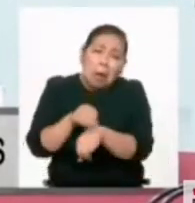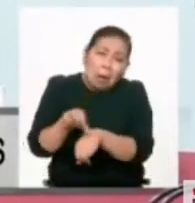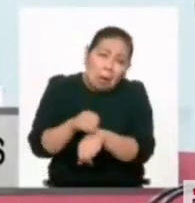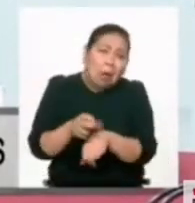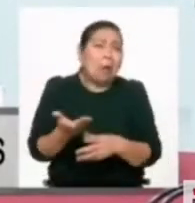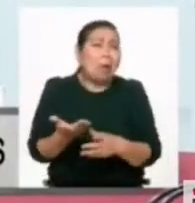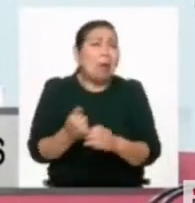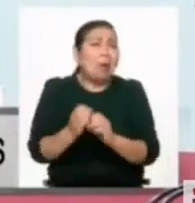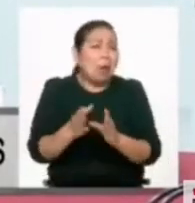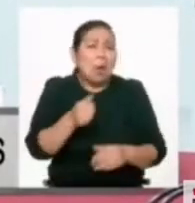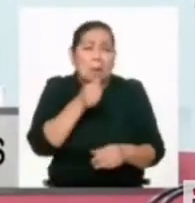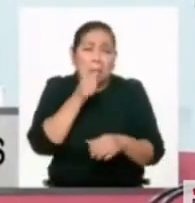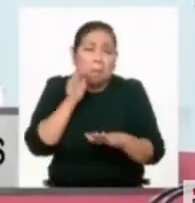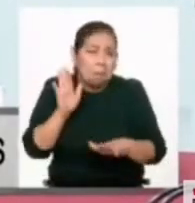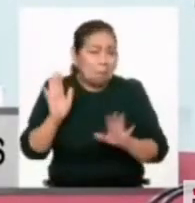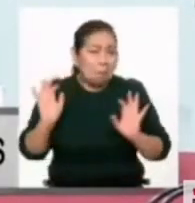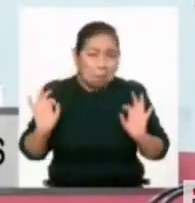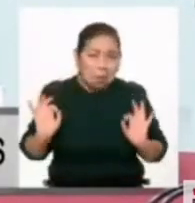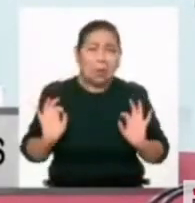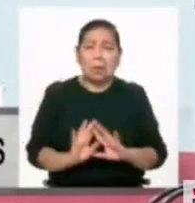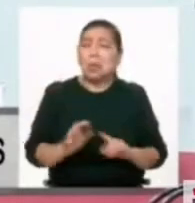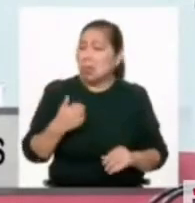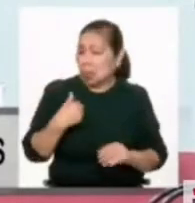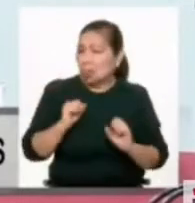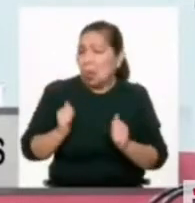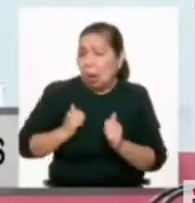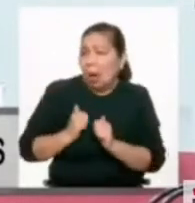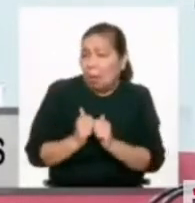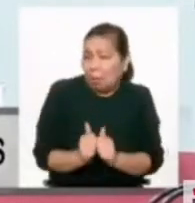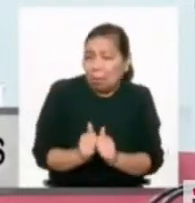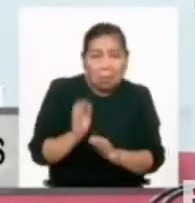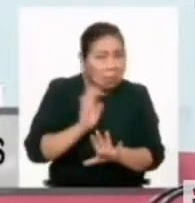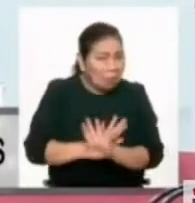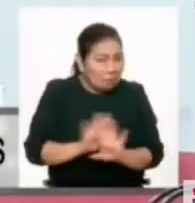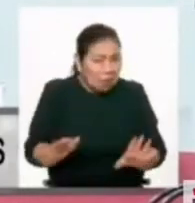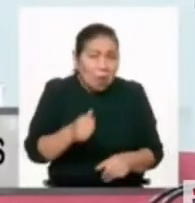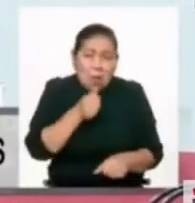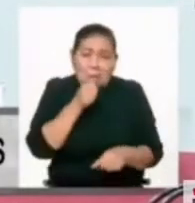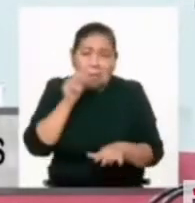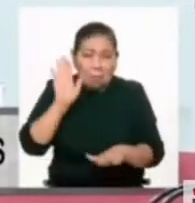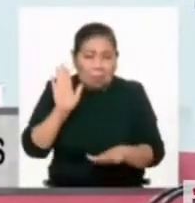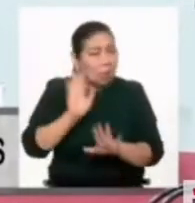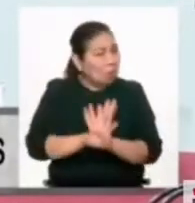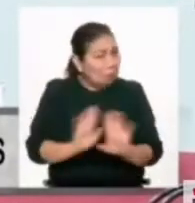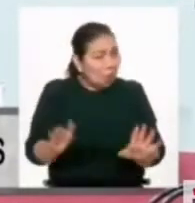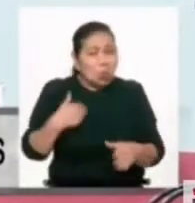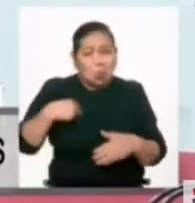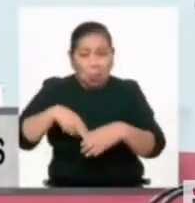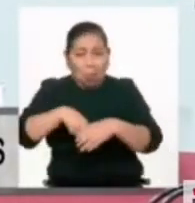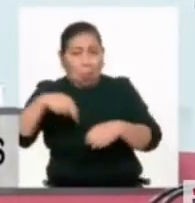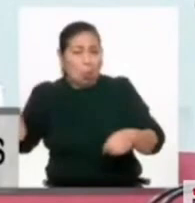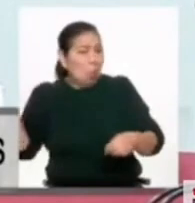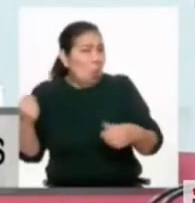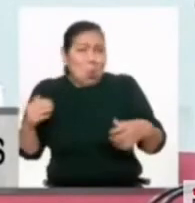asesorarlo ese día en la juramentación. Eso es lo que hice, terminó la juramentación y luego me retiré